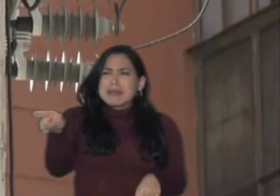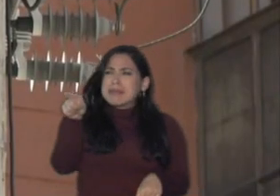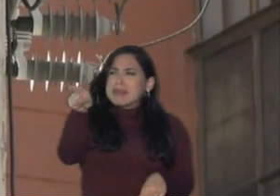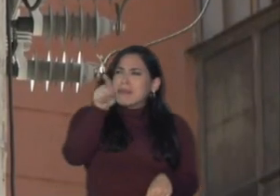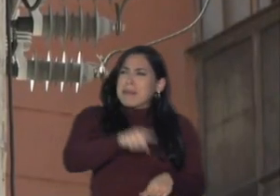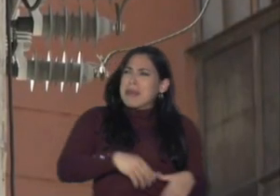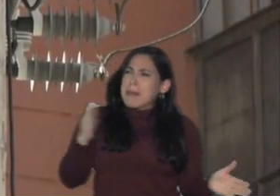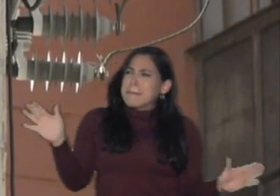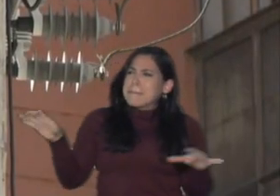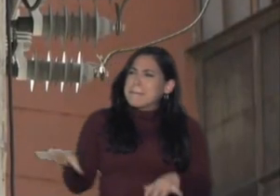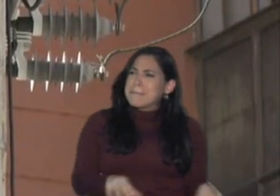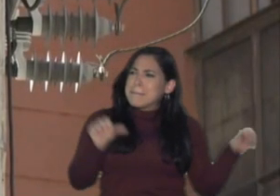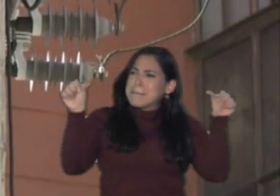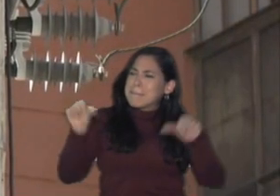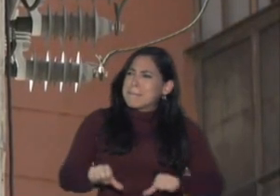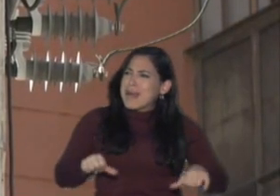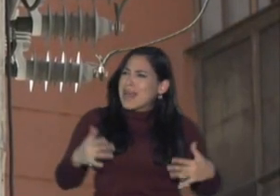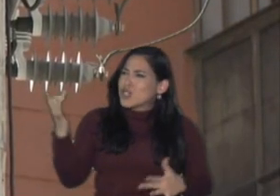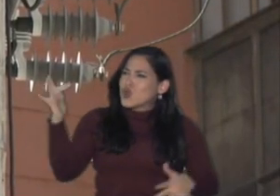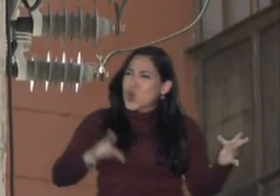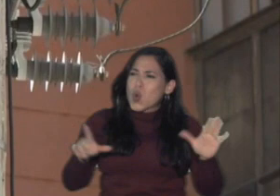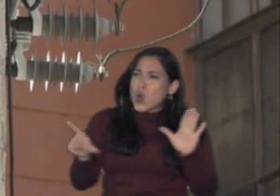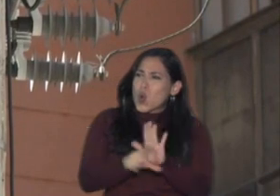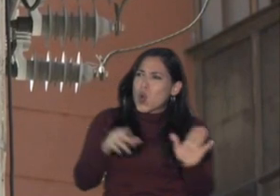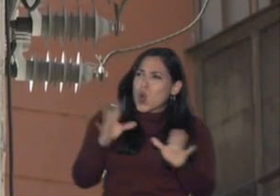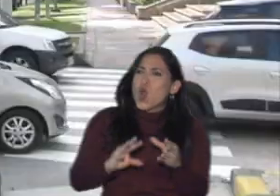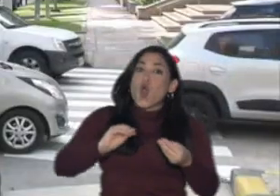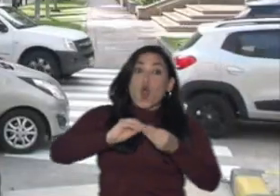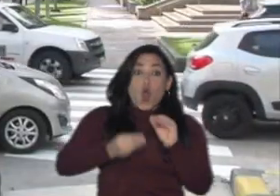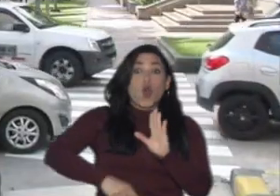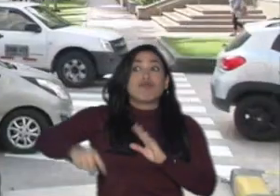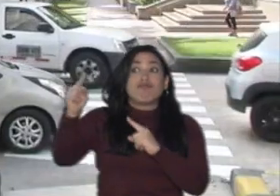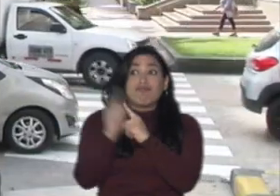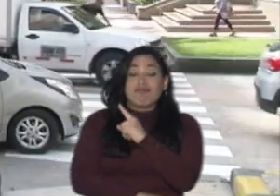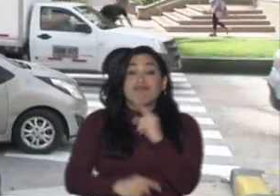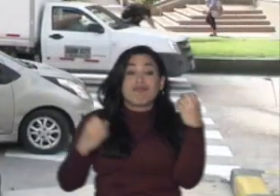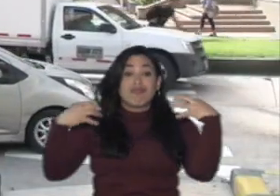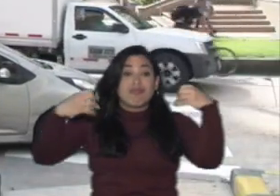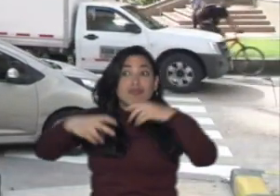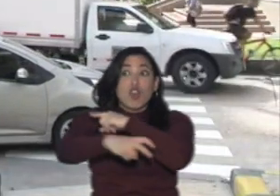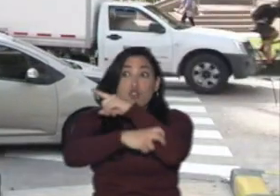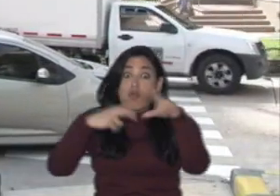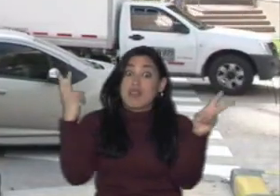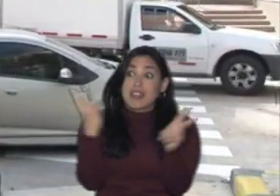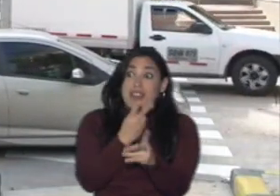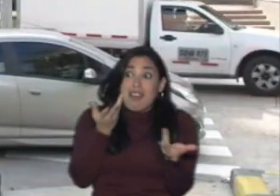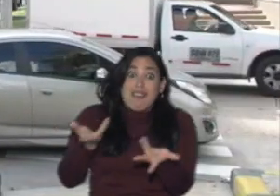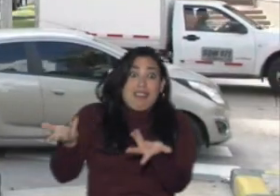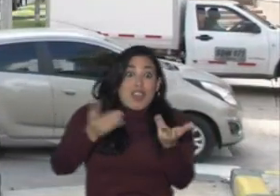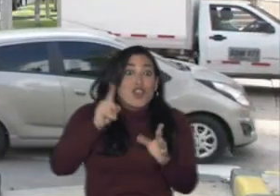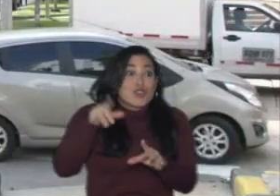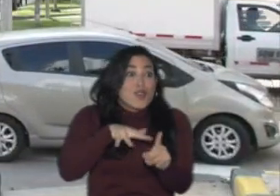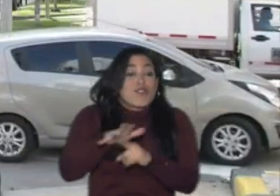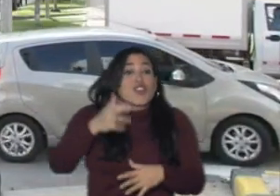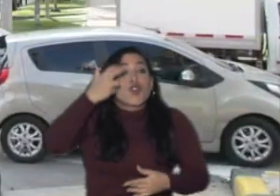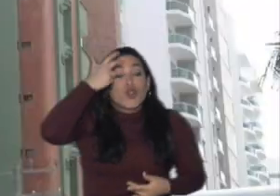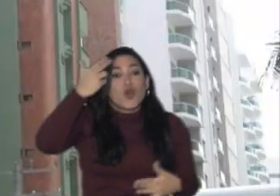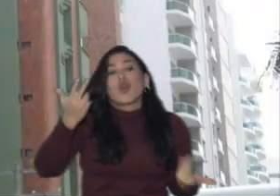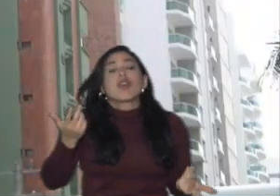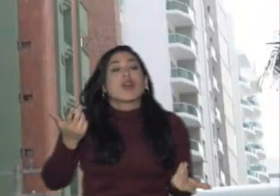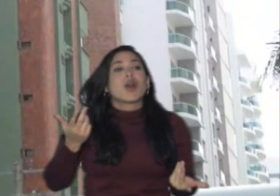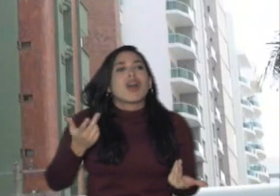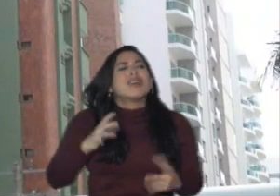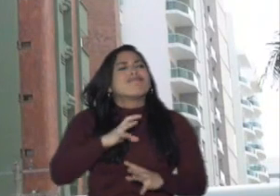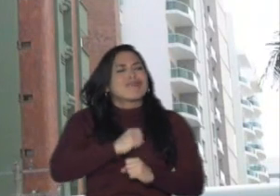que cometen esta conducta ilícita catalogada en el Código Penal como defraudación de fluido. Es un delito lo que se está cometiendo y